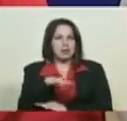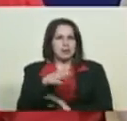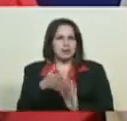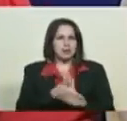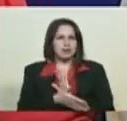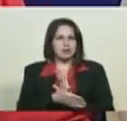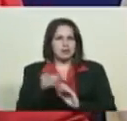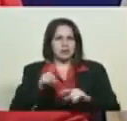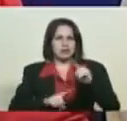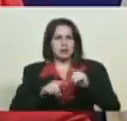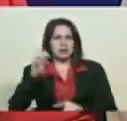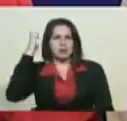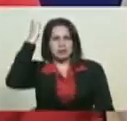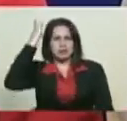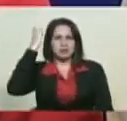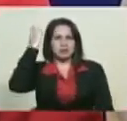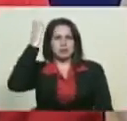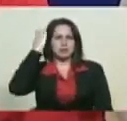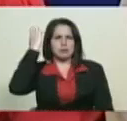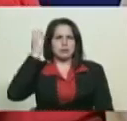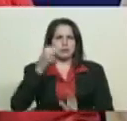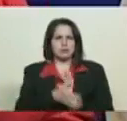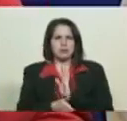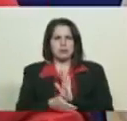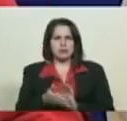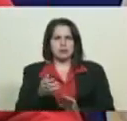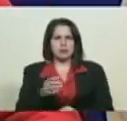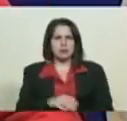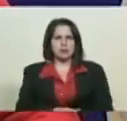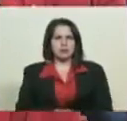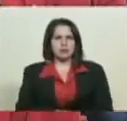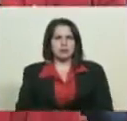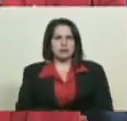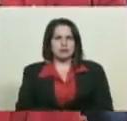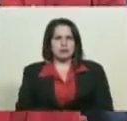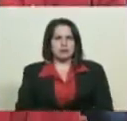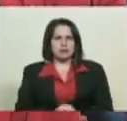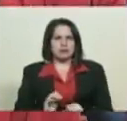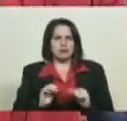para Europa. ¿Se quedó allá? No, sí. Y se fue ahorita para Europa,